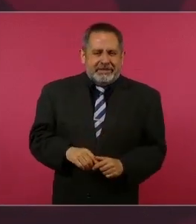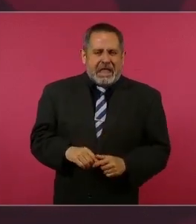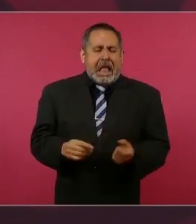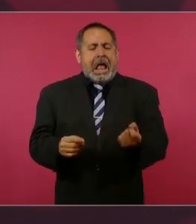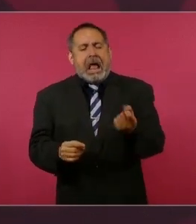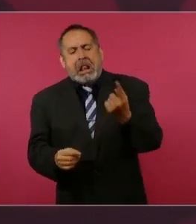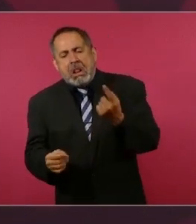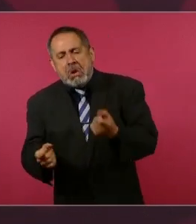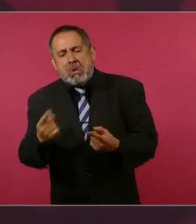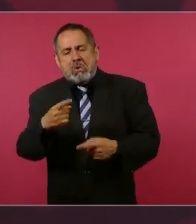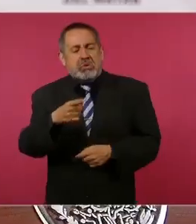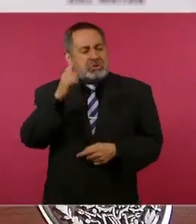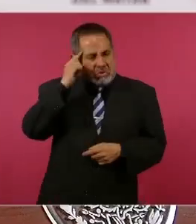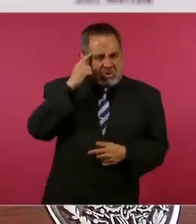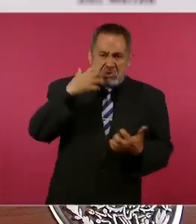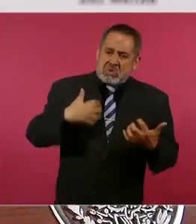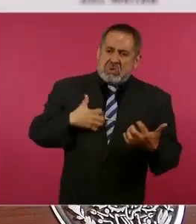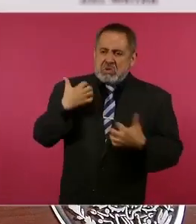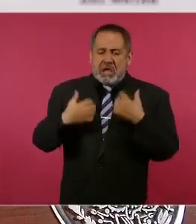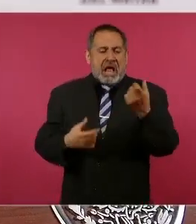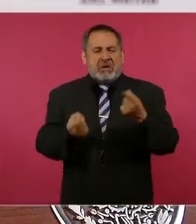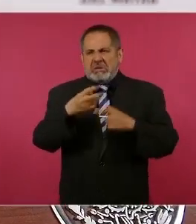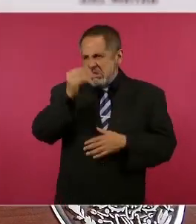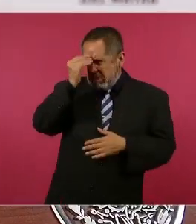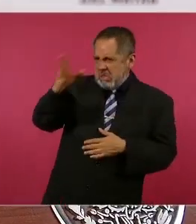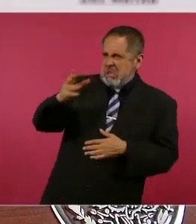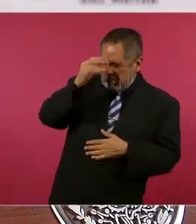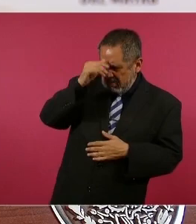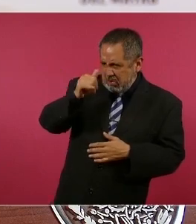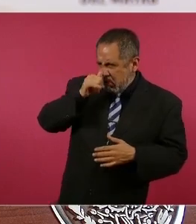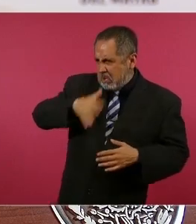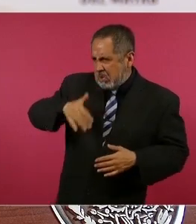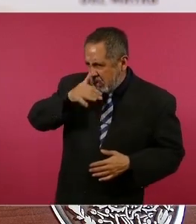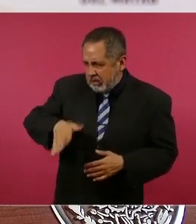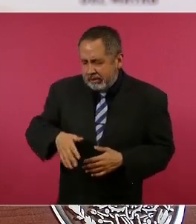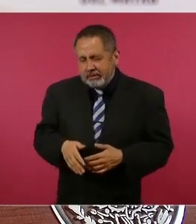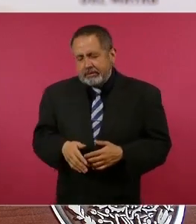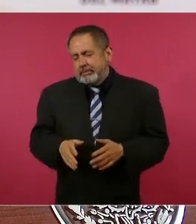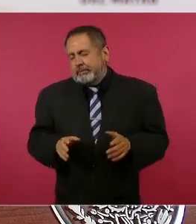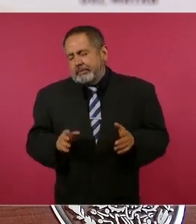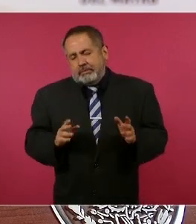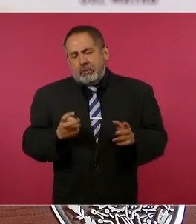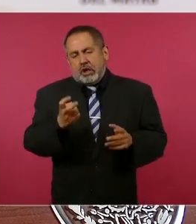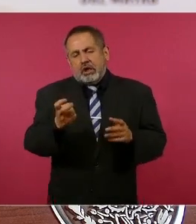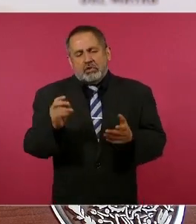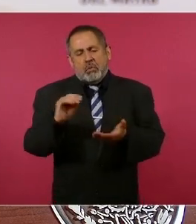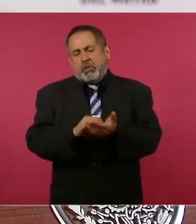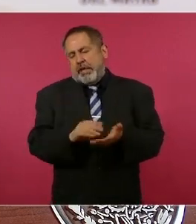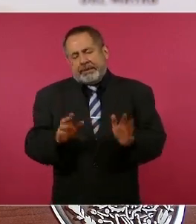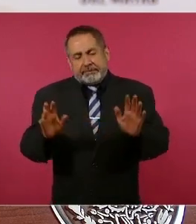Hay algún enojo y hay algunos provocadores. Son además